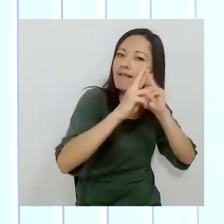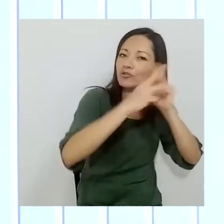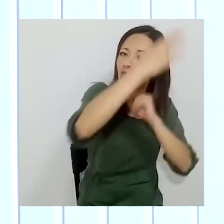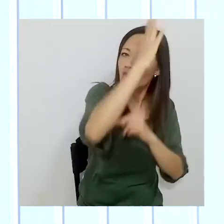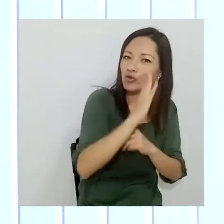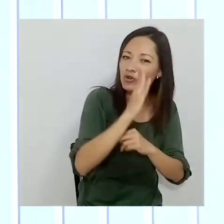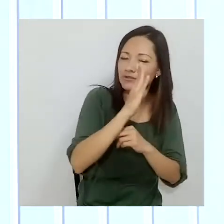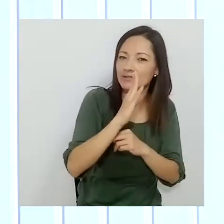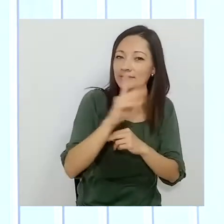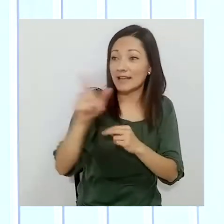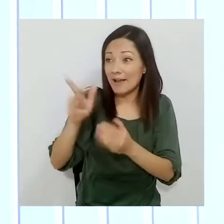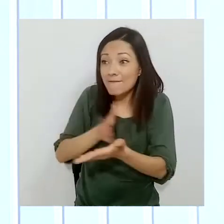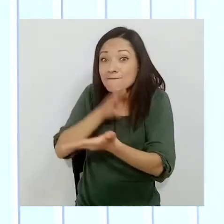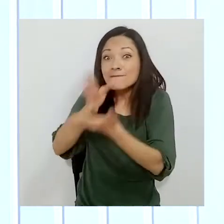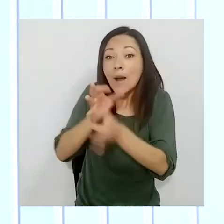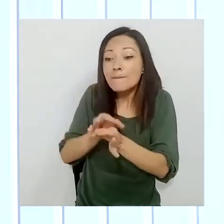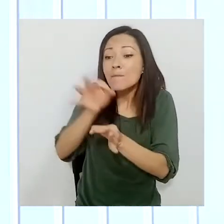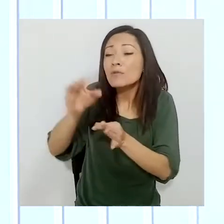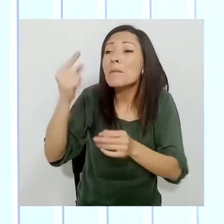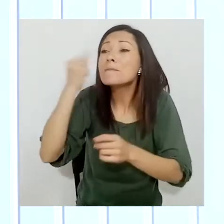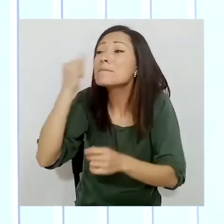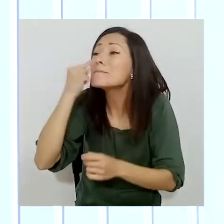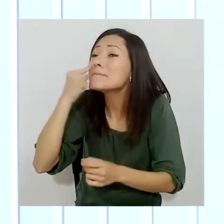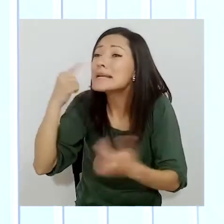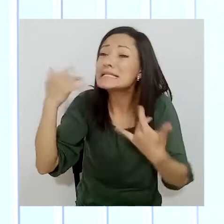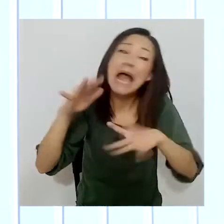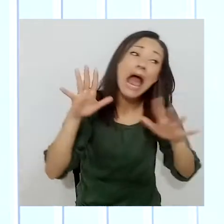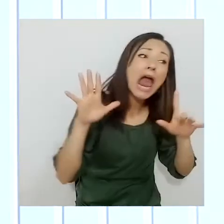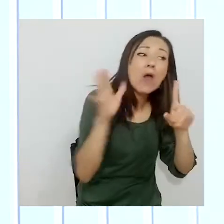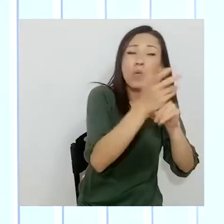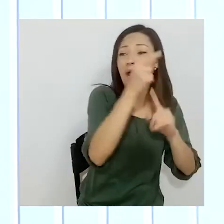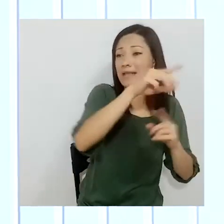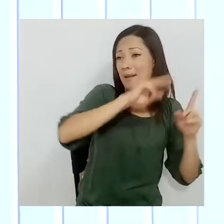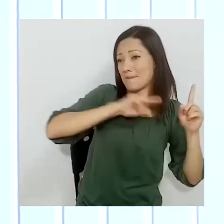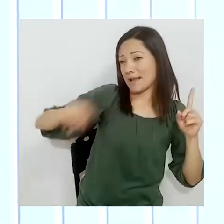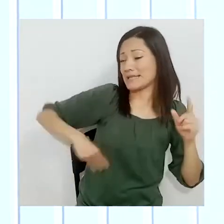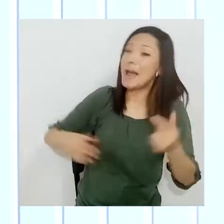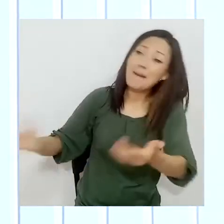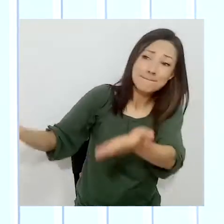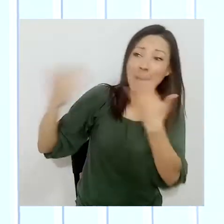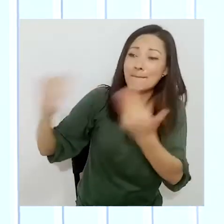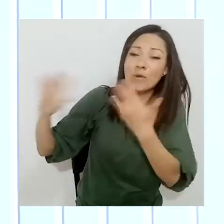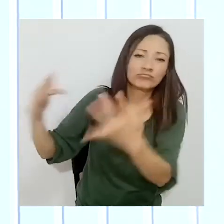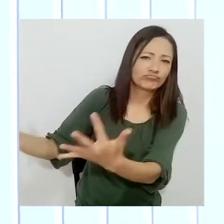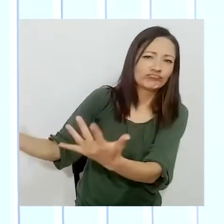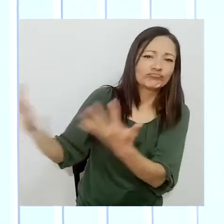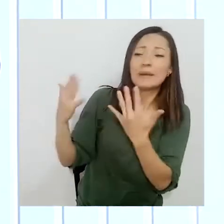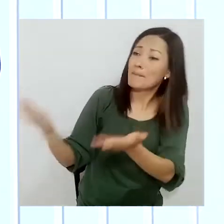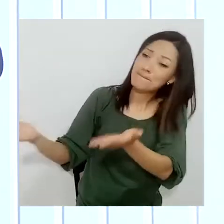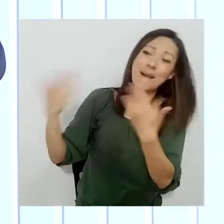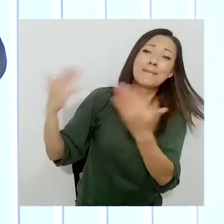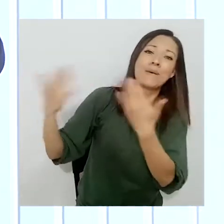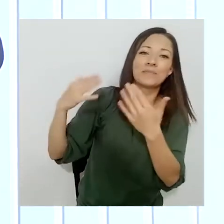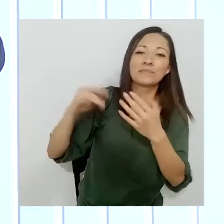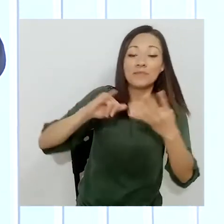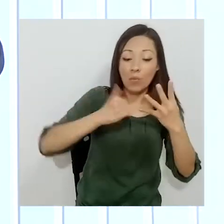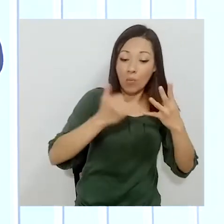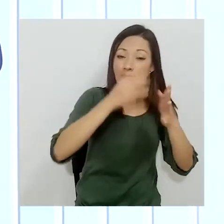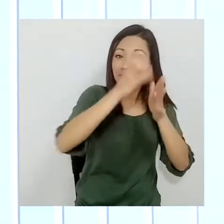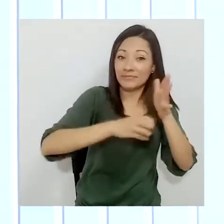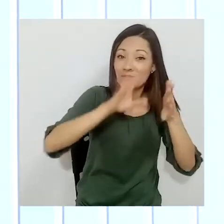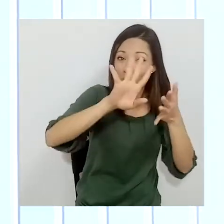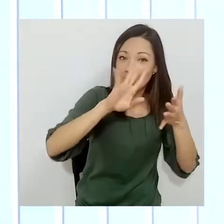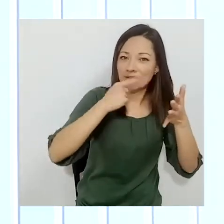Y va al pueblo y dice, mire, allá el Mesías, vamos y lo hablamos. Y mire como dice Juan capítulo 4,